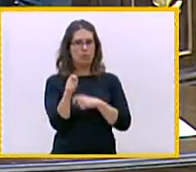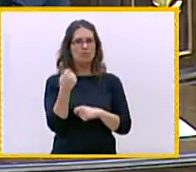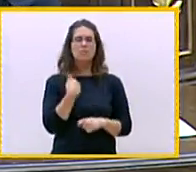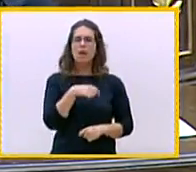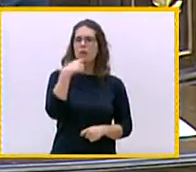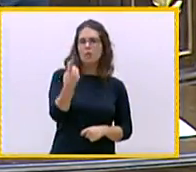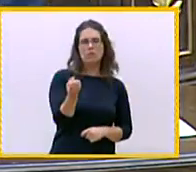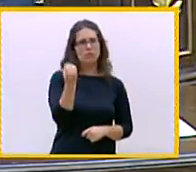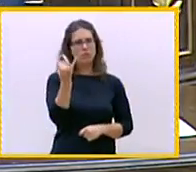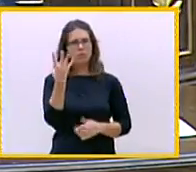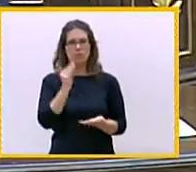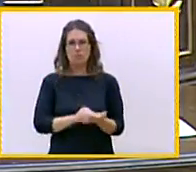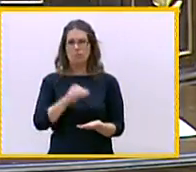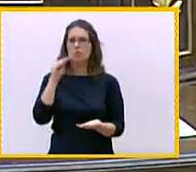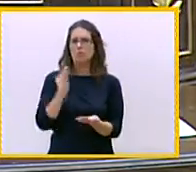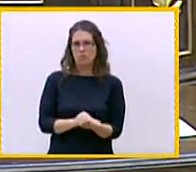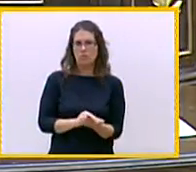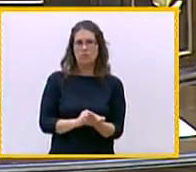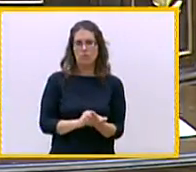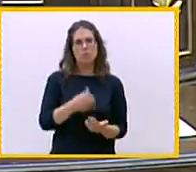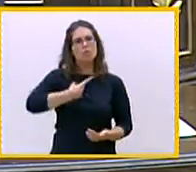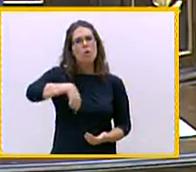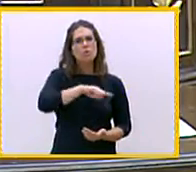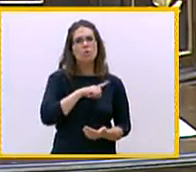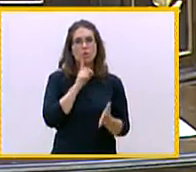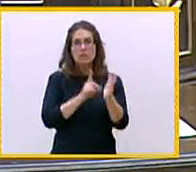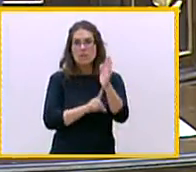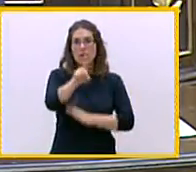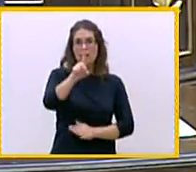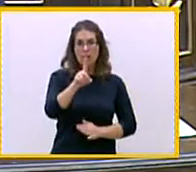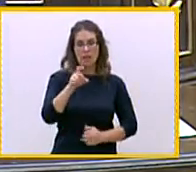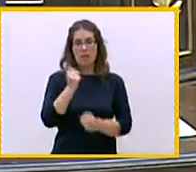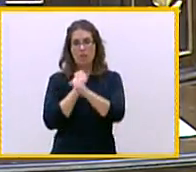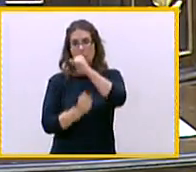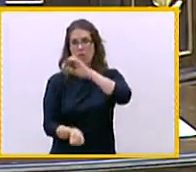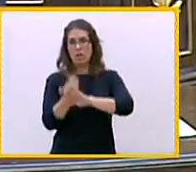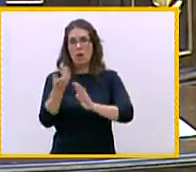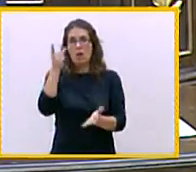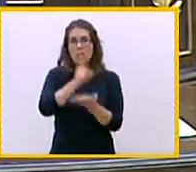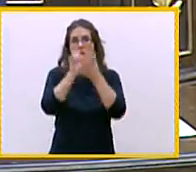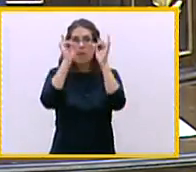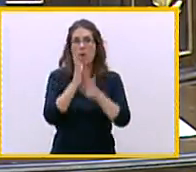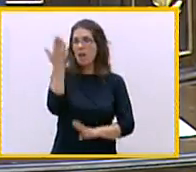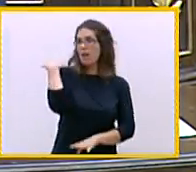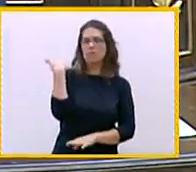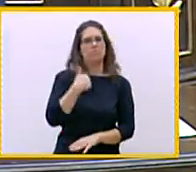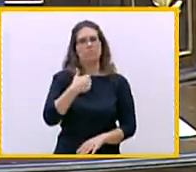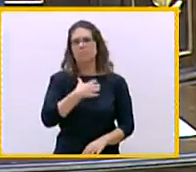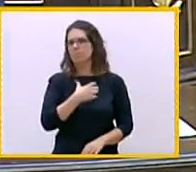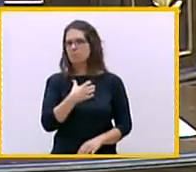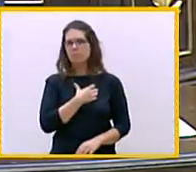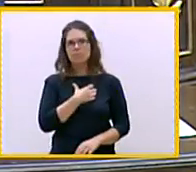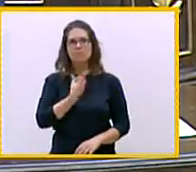diversas ocasiones. No podremos volver a crecer y a crear empleo del modo en que lo hicimos en el pasado. Tenemos que ser